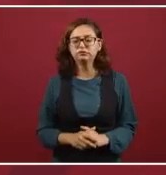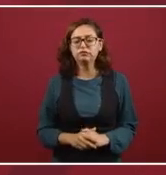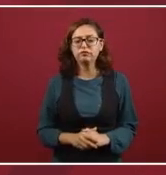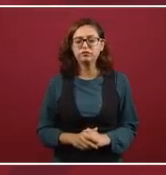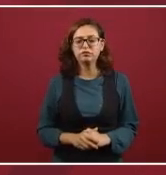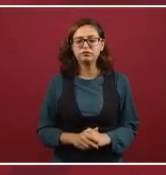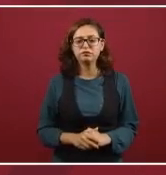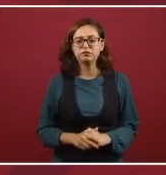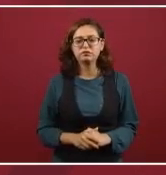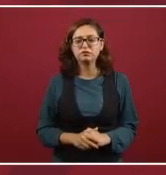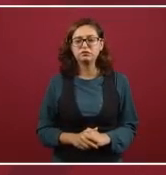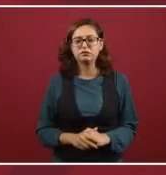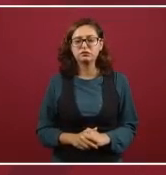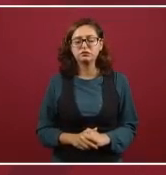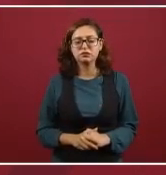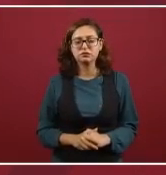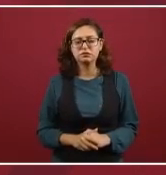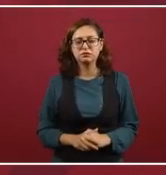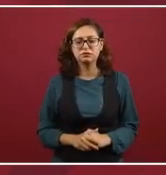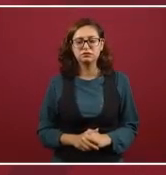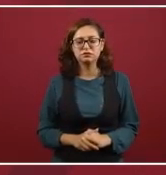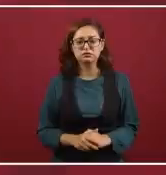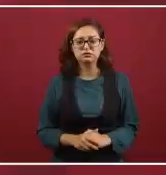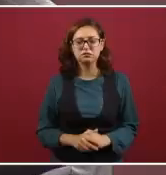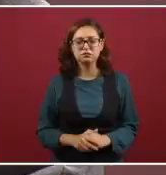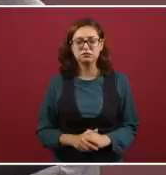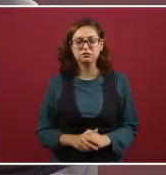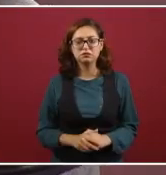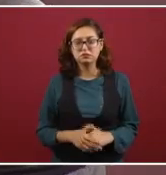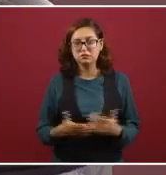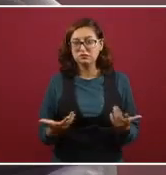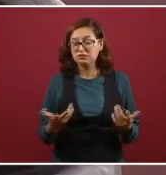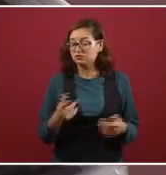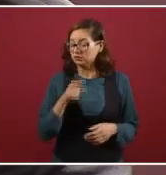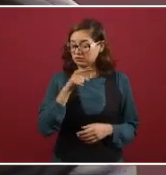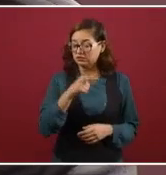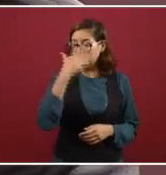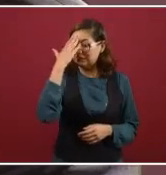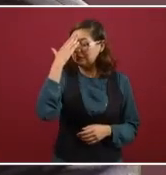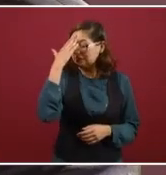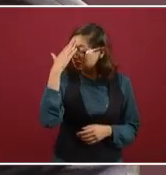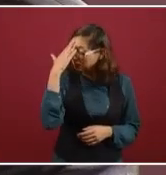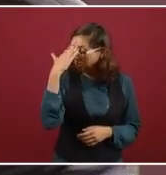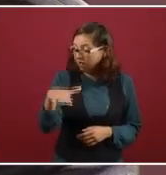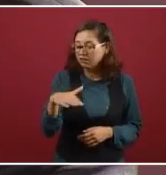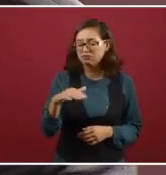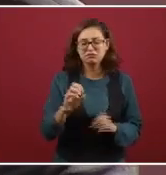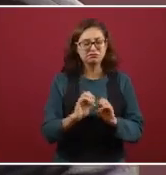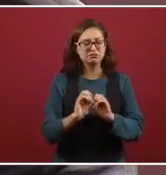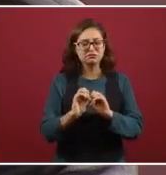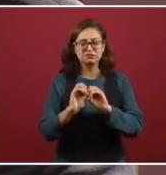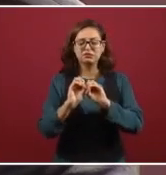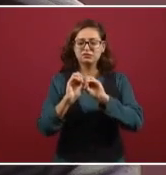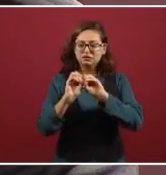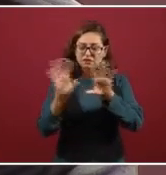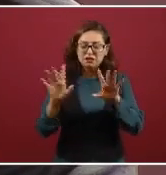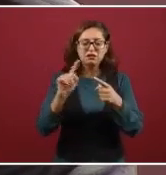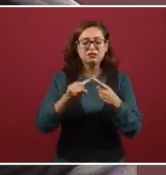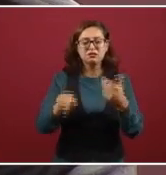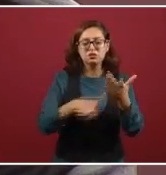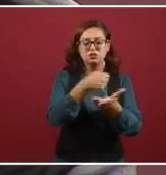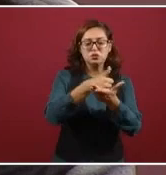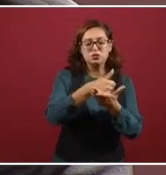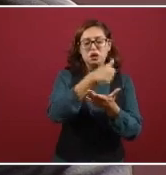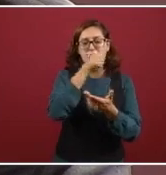respecto a las implicaciones que tiene esta agresión a la comunidad de Ciudad Juárez, El Paso,